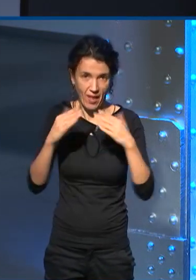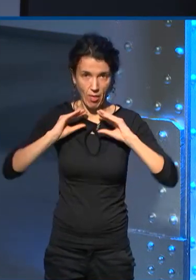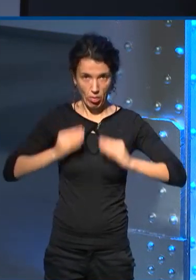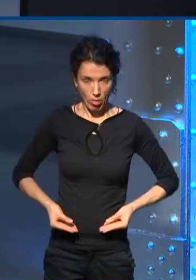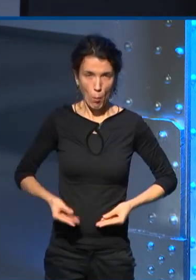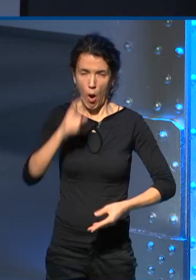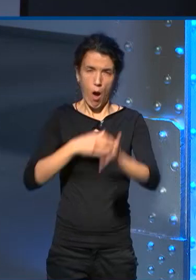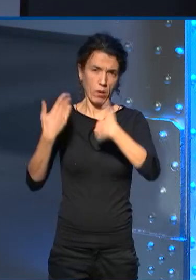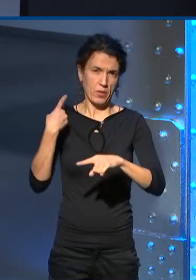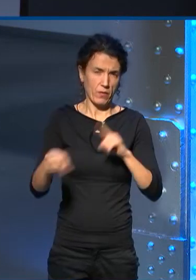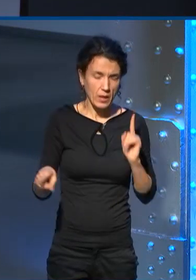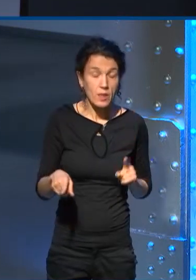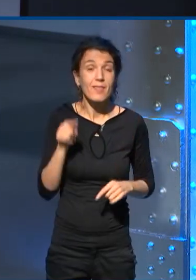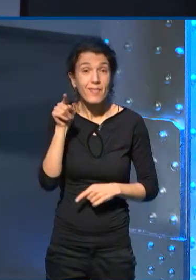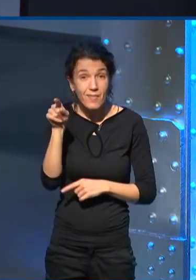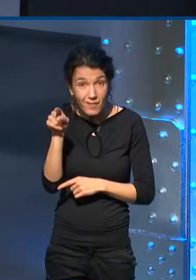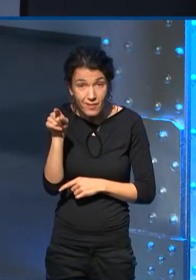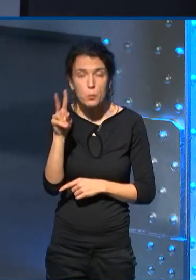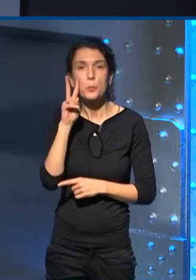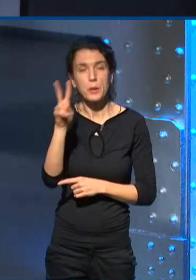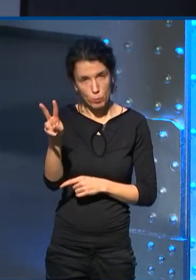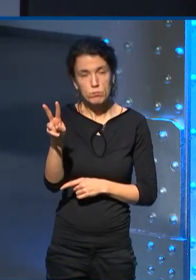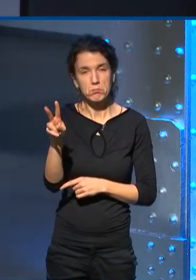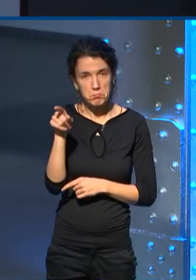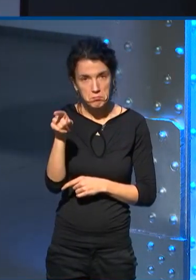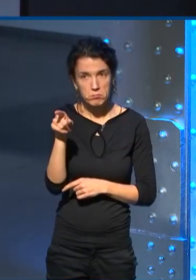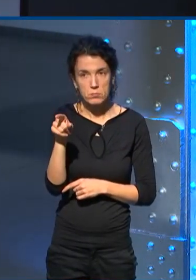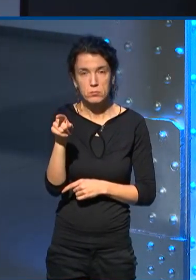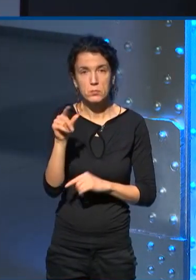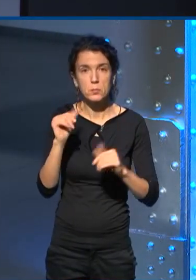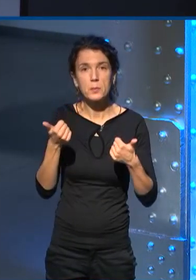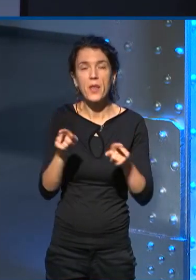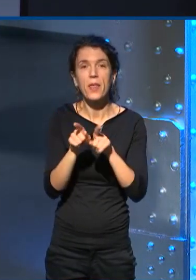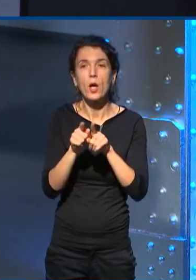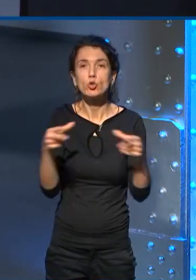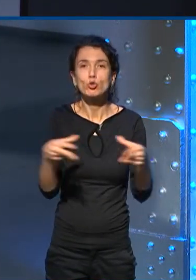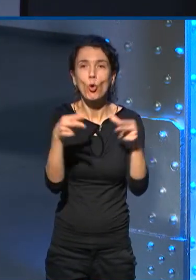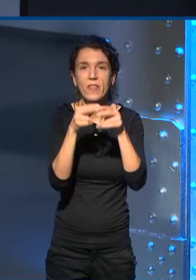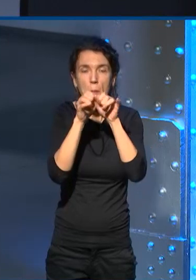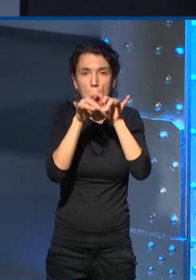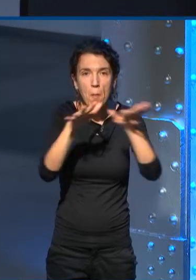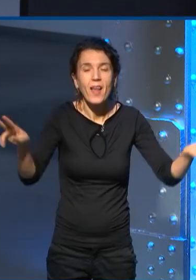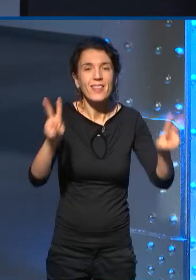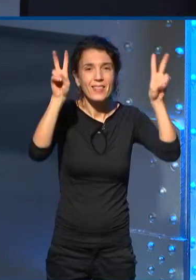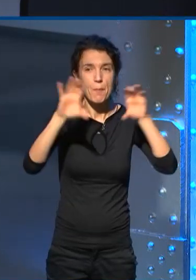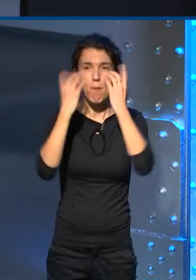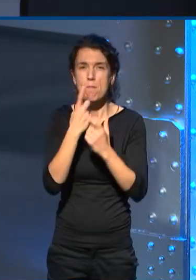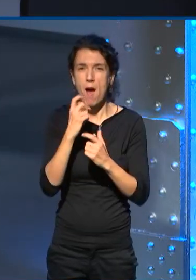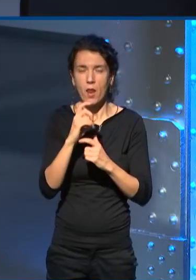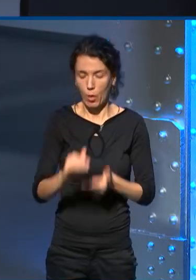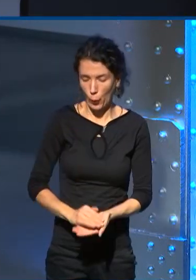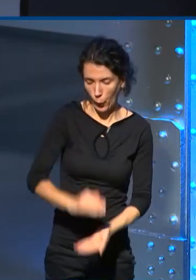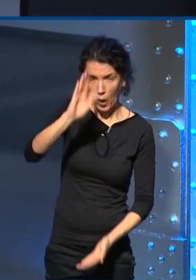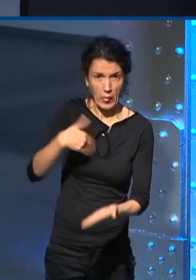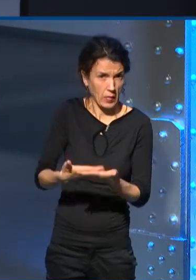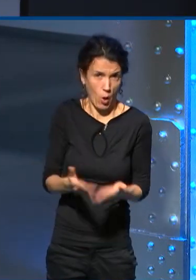antiguos. Y aquí es donde realmente vemos que se está metiendo en nuestra sociedad el tema de Marte desde que éramos pequeños. ¿Por